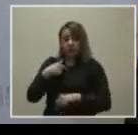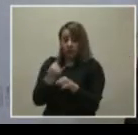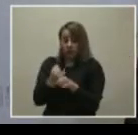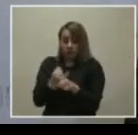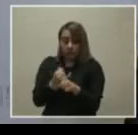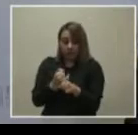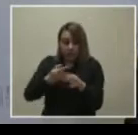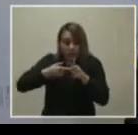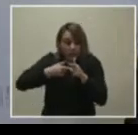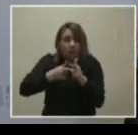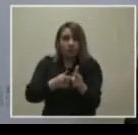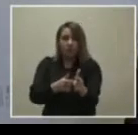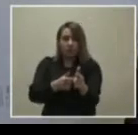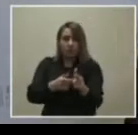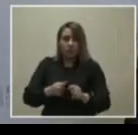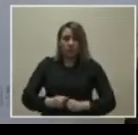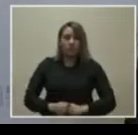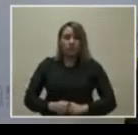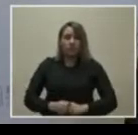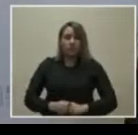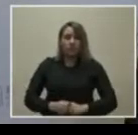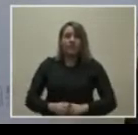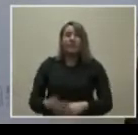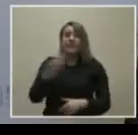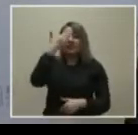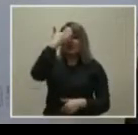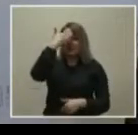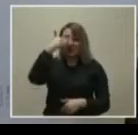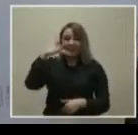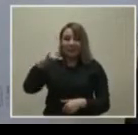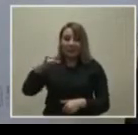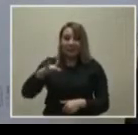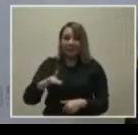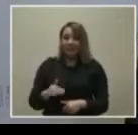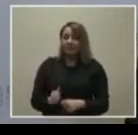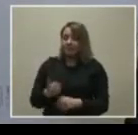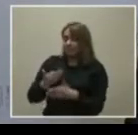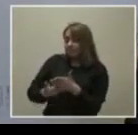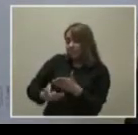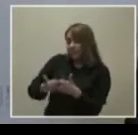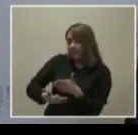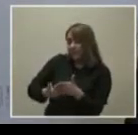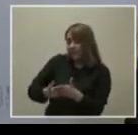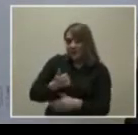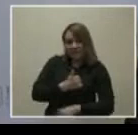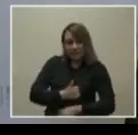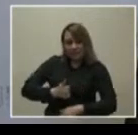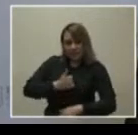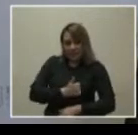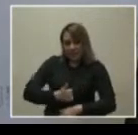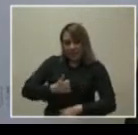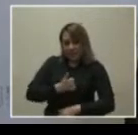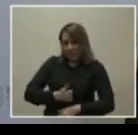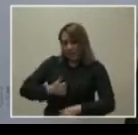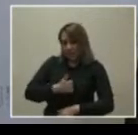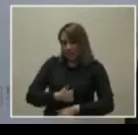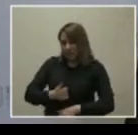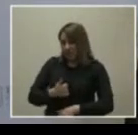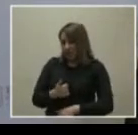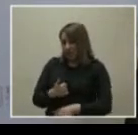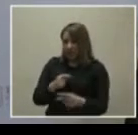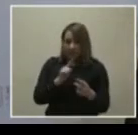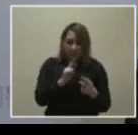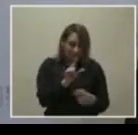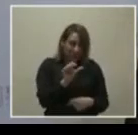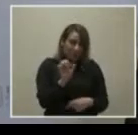investigación y pues que sepan que estamos pendientes y que lamentamos profundamente la pérdida tanto de